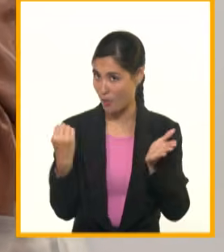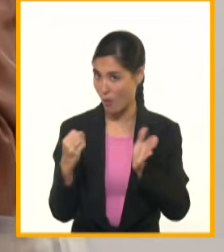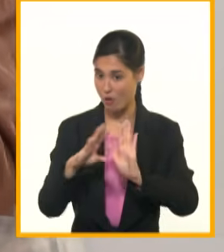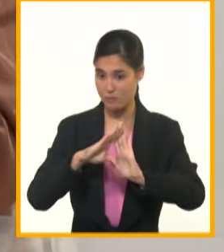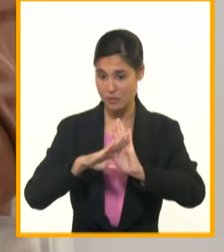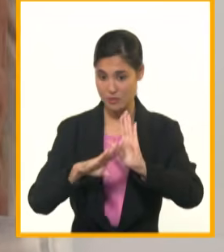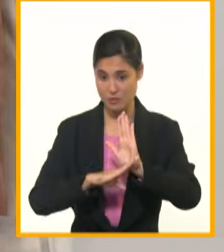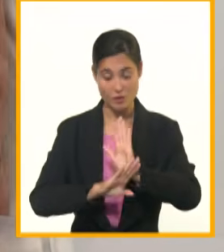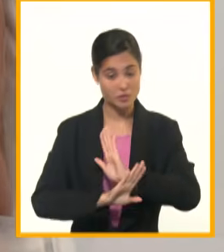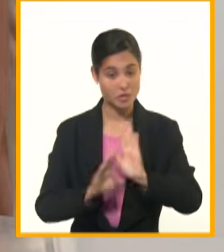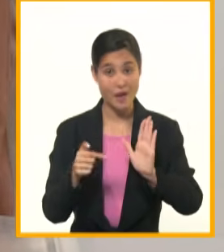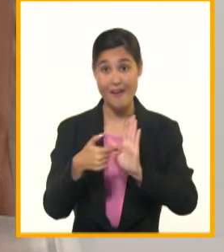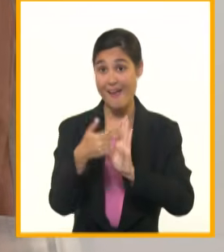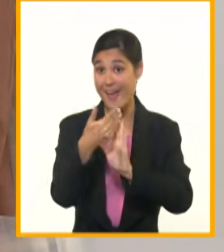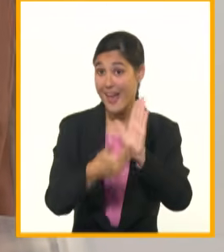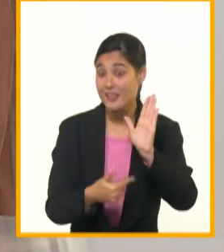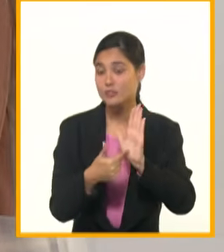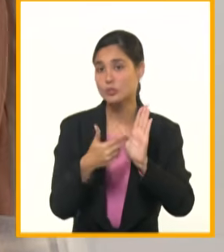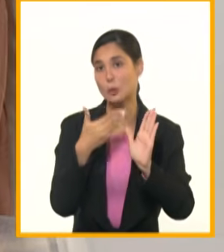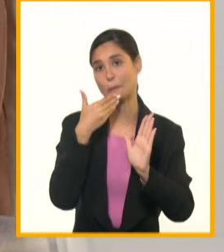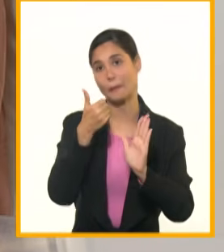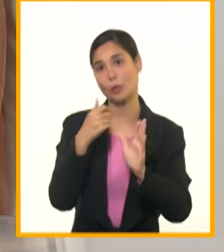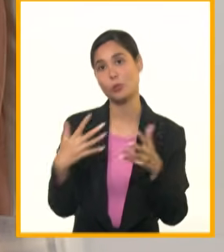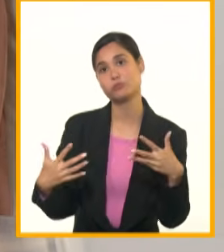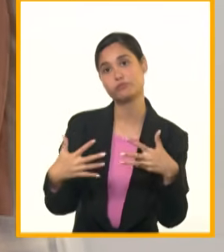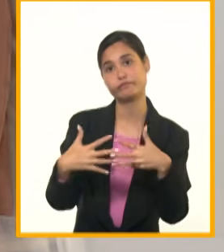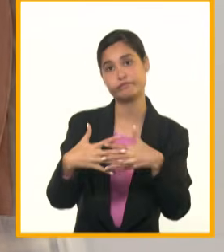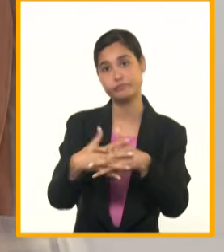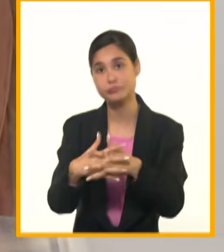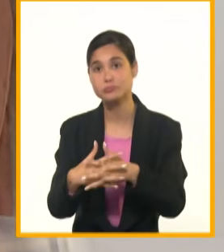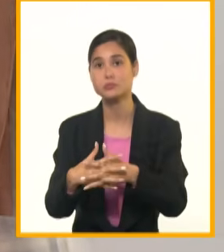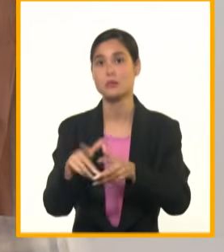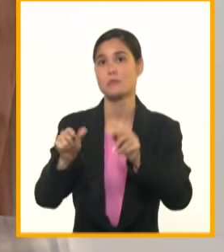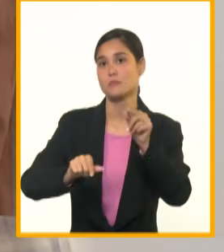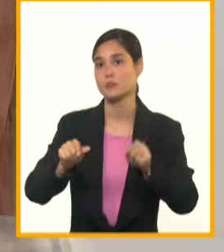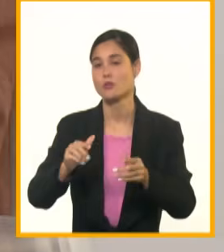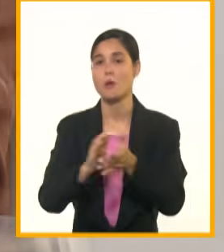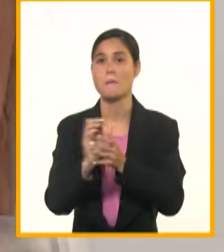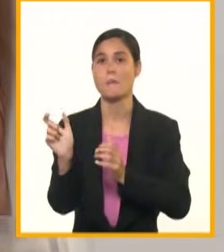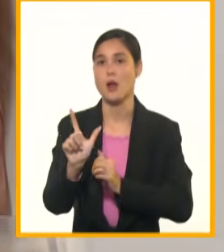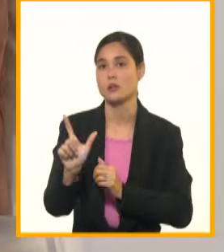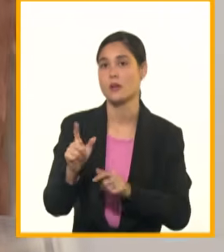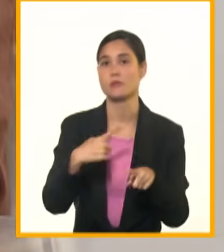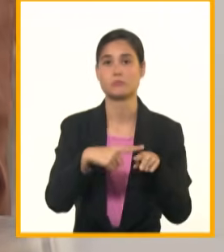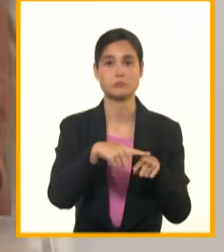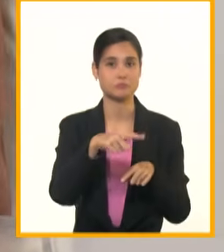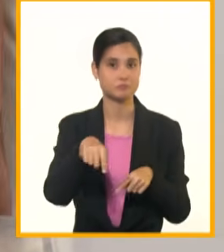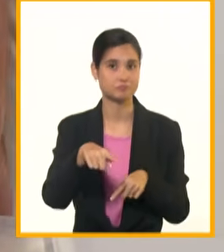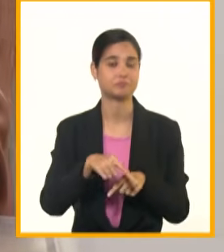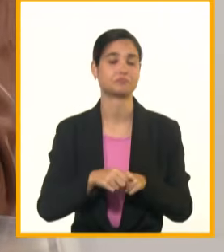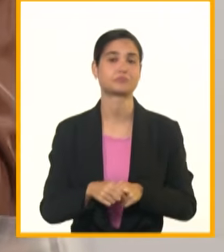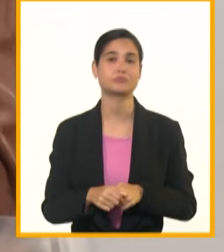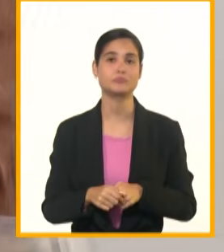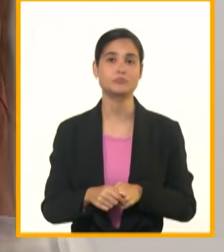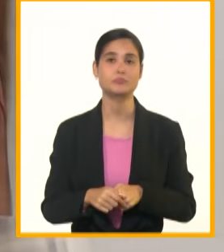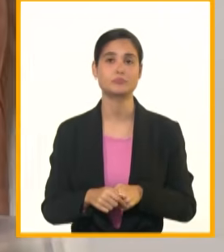eso incrementa más el vínculo con la zona especial, y además en los últimos,